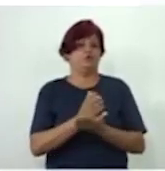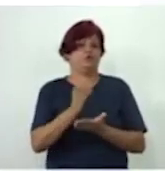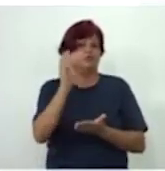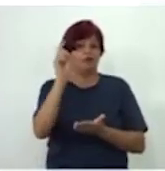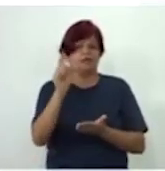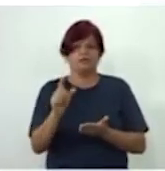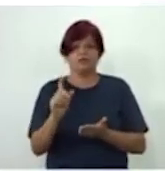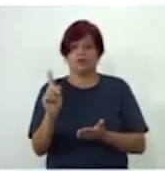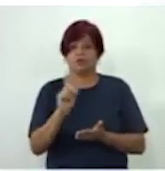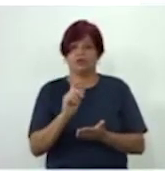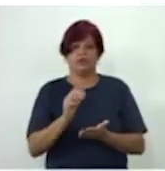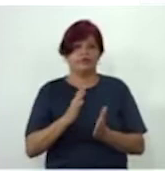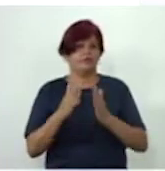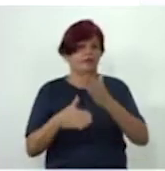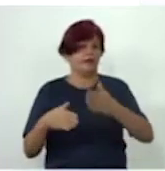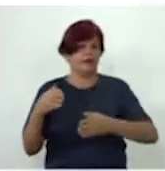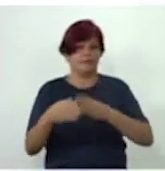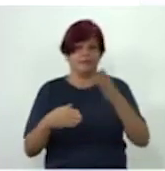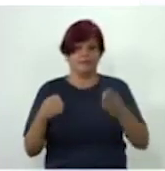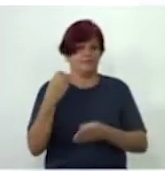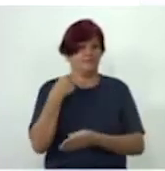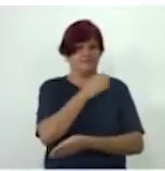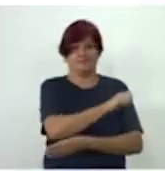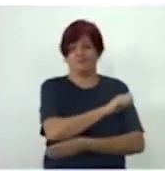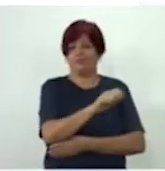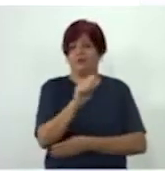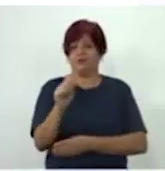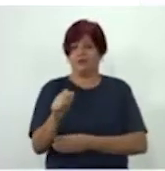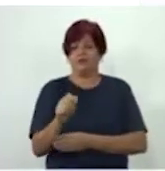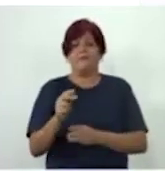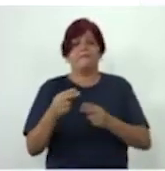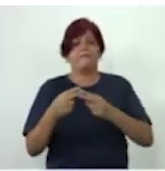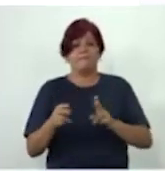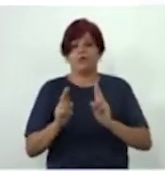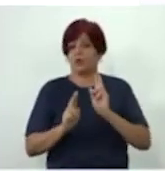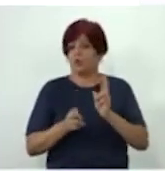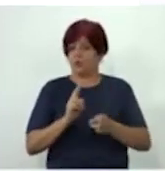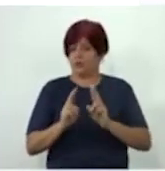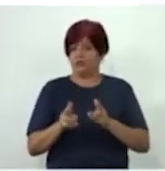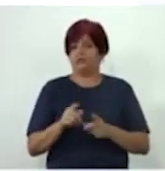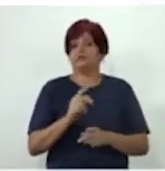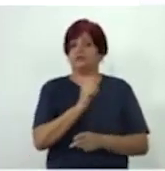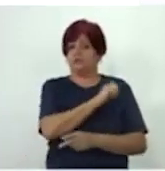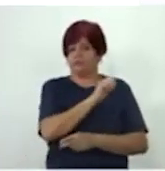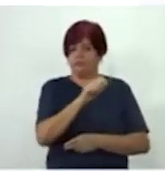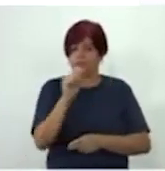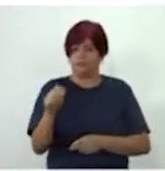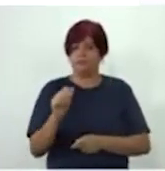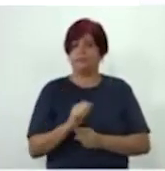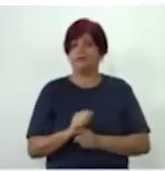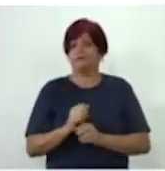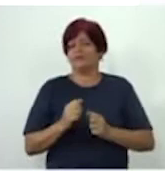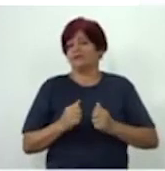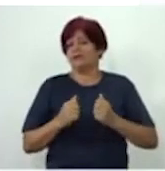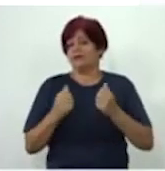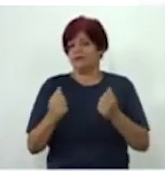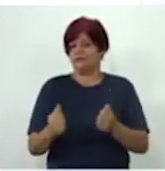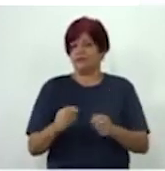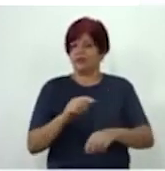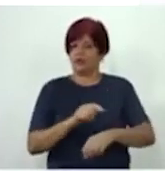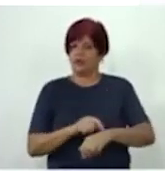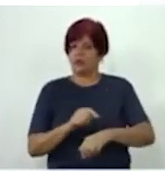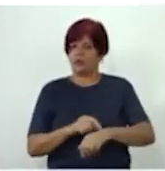la participación directa del maestro, pero con la orientación del mismo, se va a esforzar en un